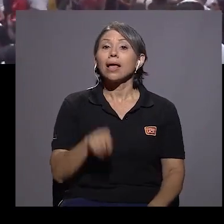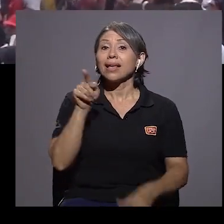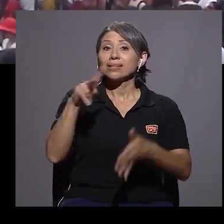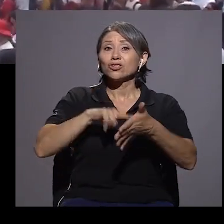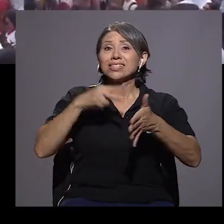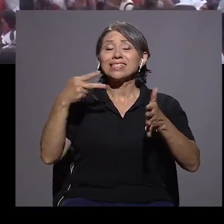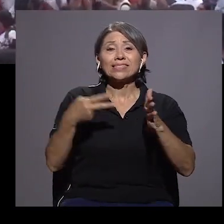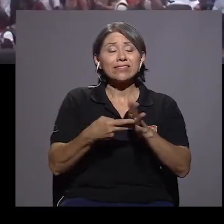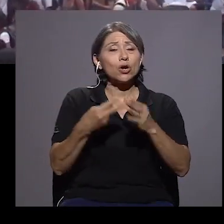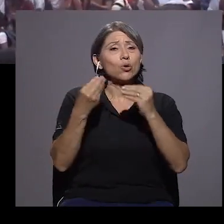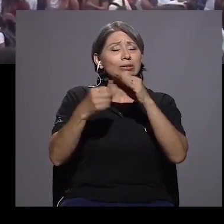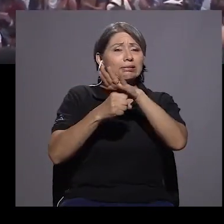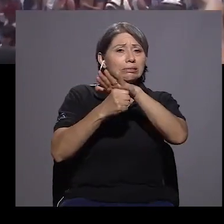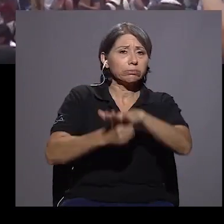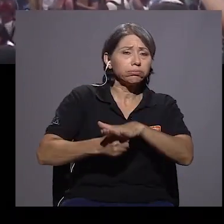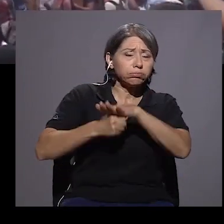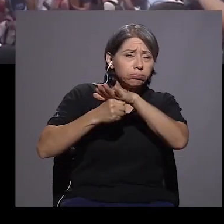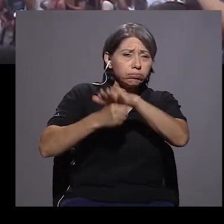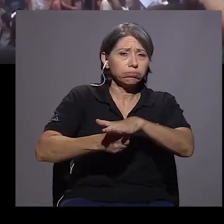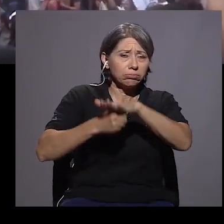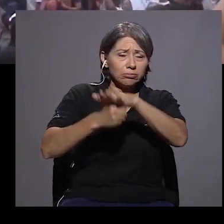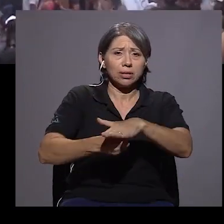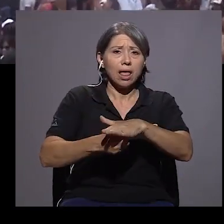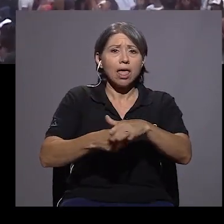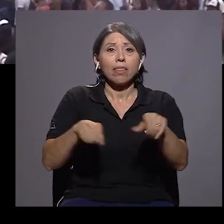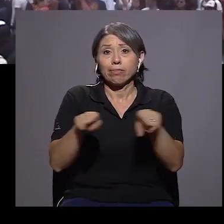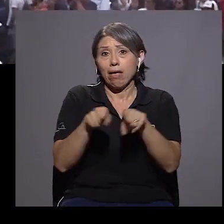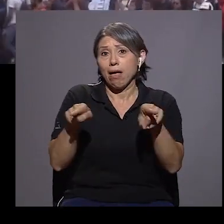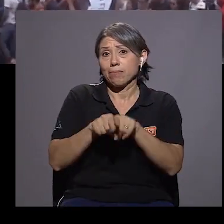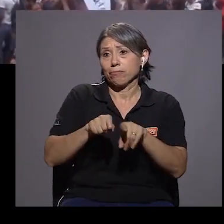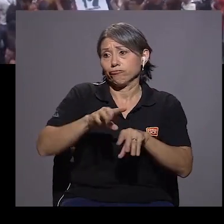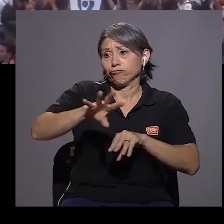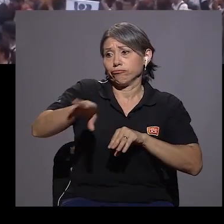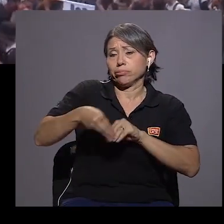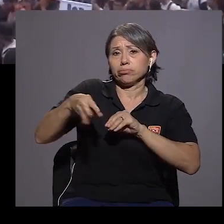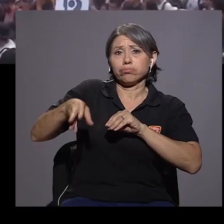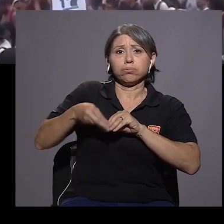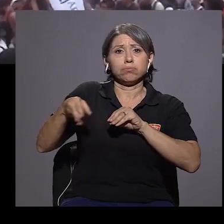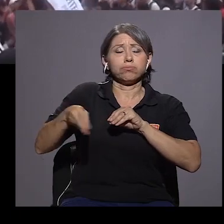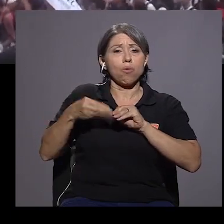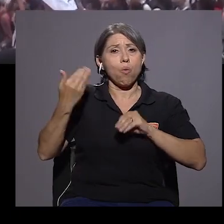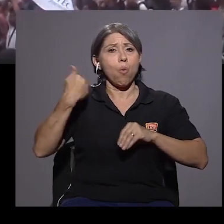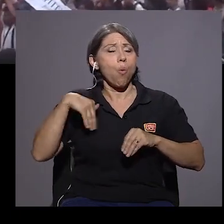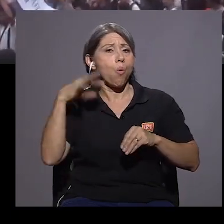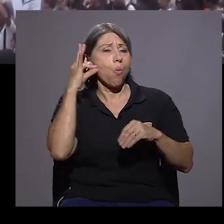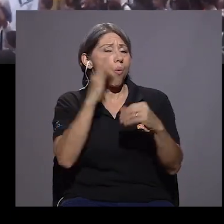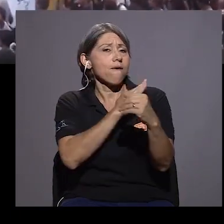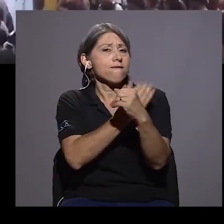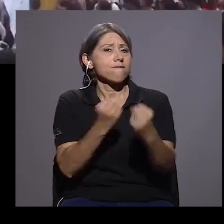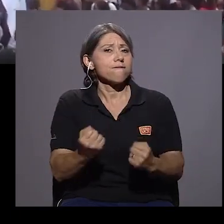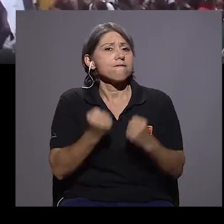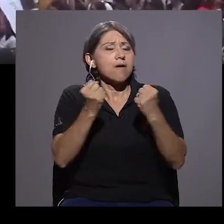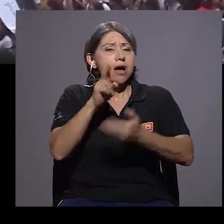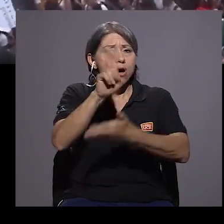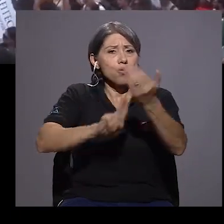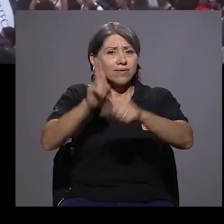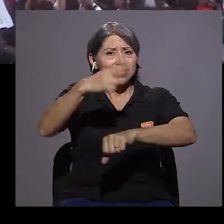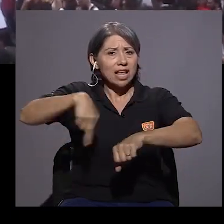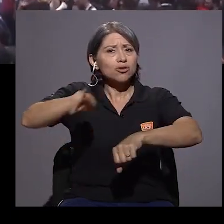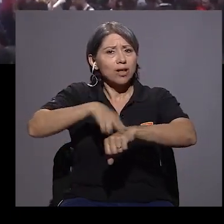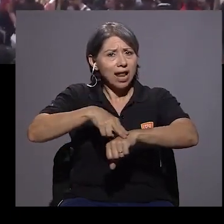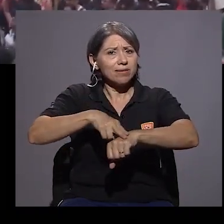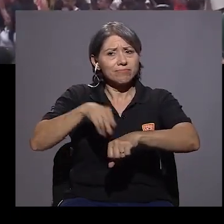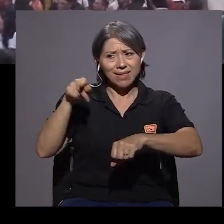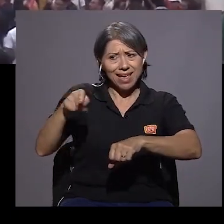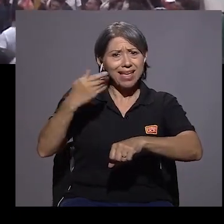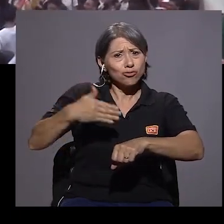Esto implicó claramente una gran presión, sumado a unos valientes y valientas compañeras de la Universidad